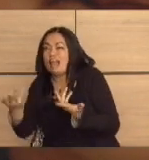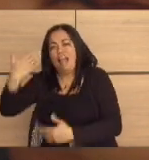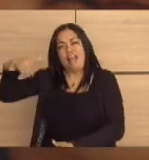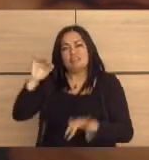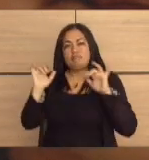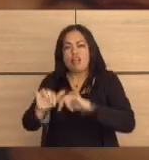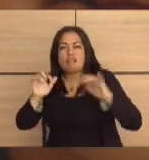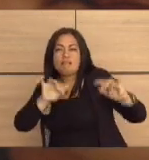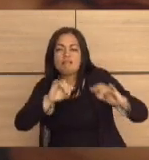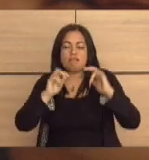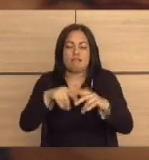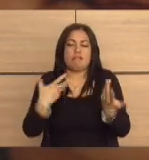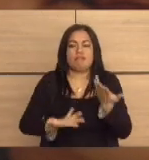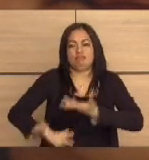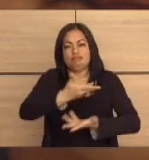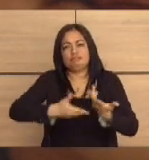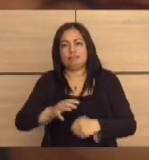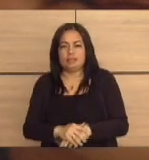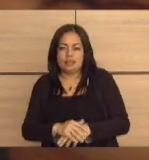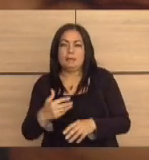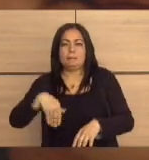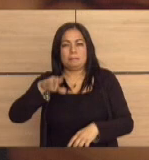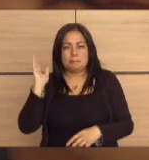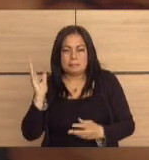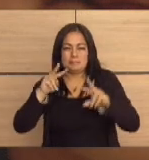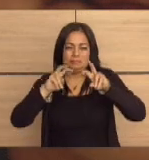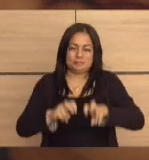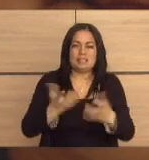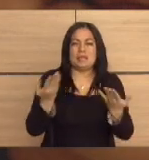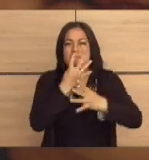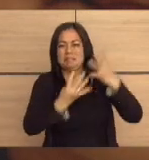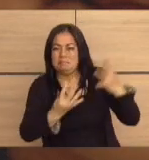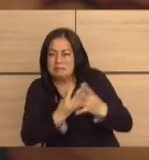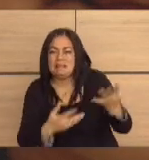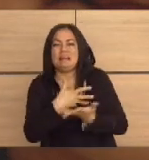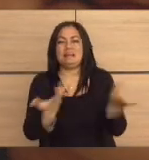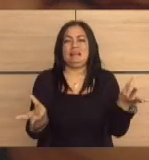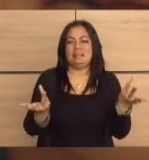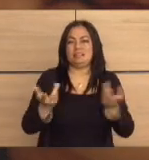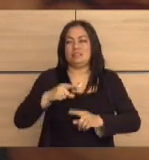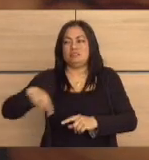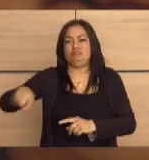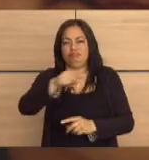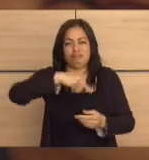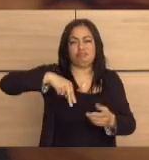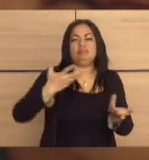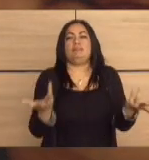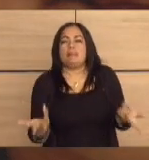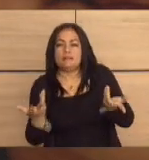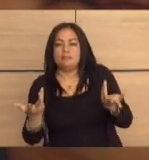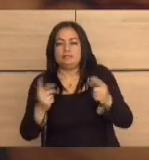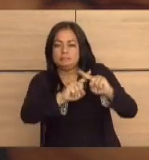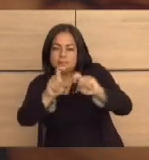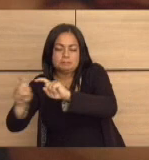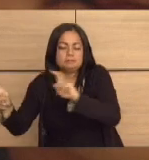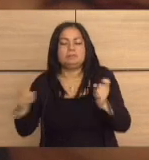deliberado sobre temas alrededor de la lectura y la escritura, de la matemática, de la ruralidad, de los distintos